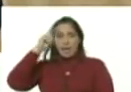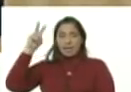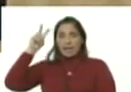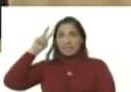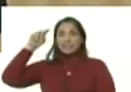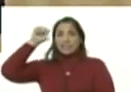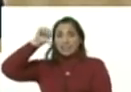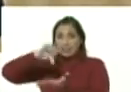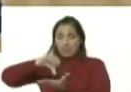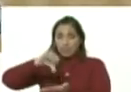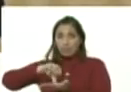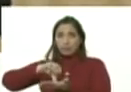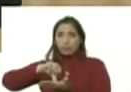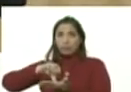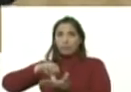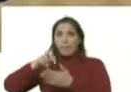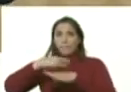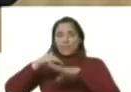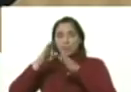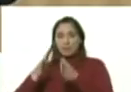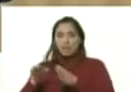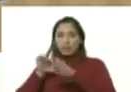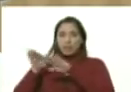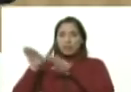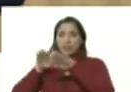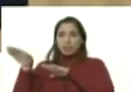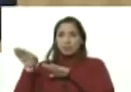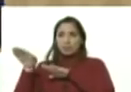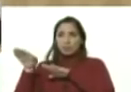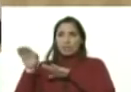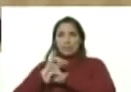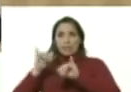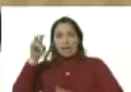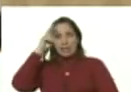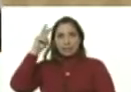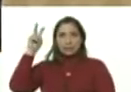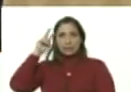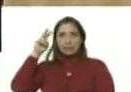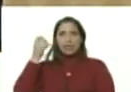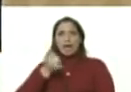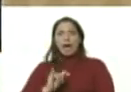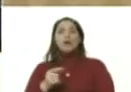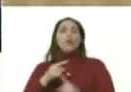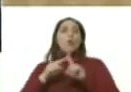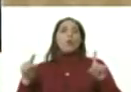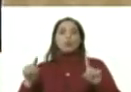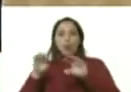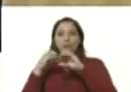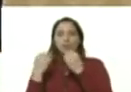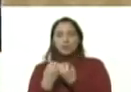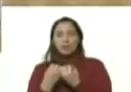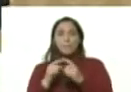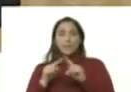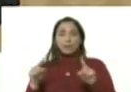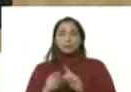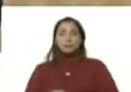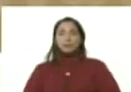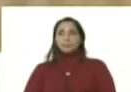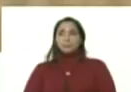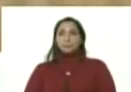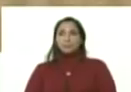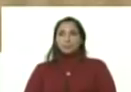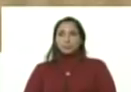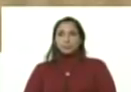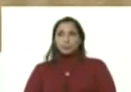decir, en la sede del Ministerio de Relaciones Exteriores, porque allá el canciller tiene otra acepción. Y fue